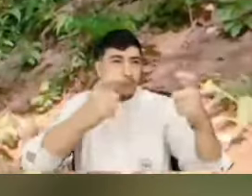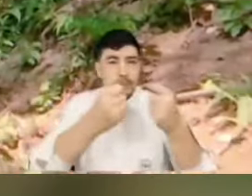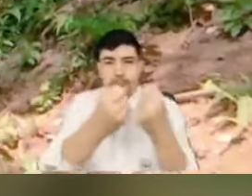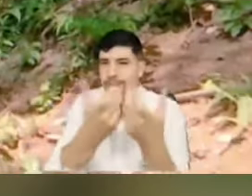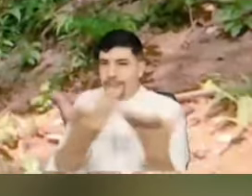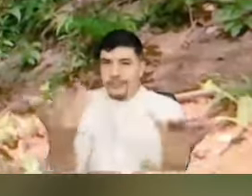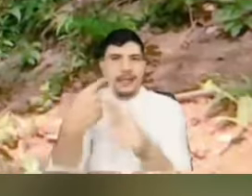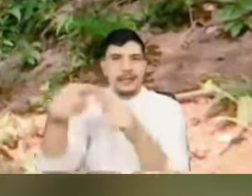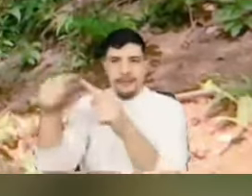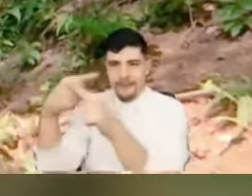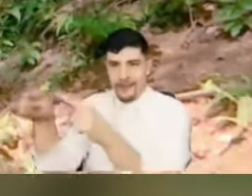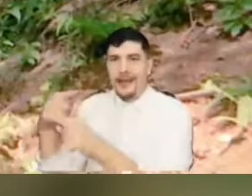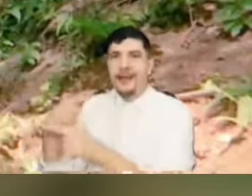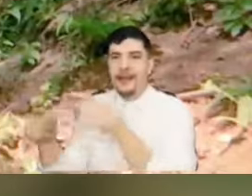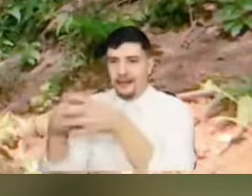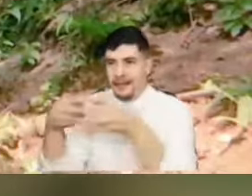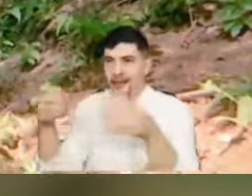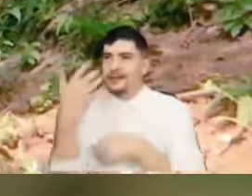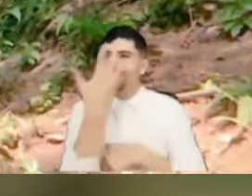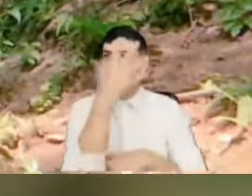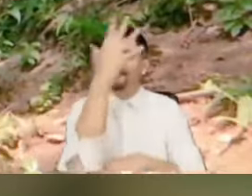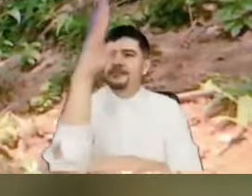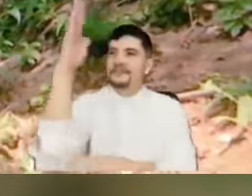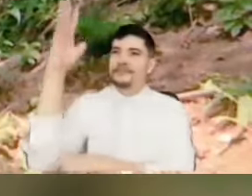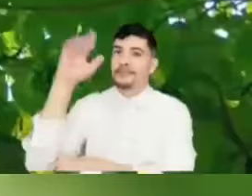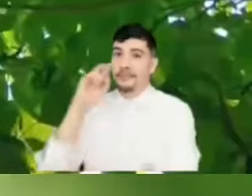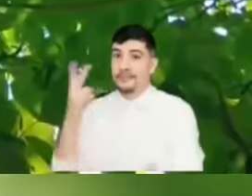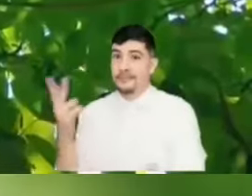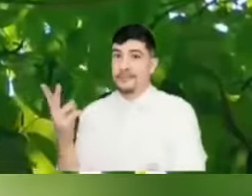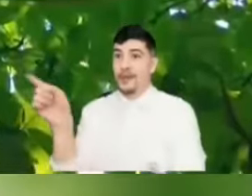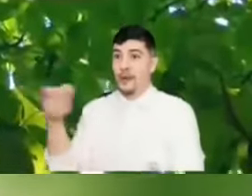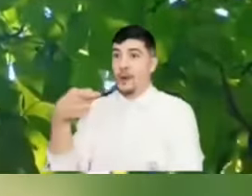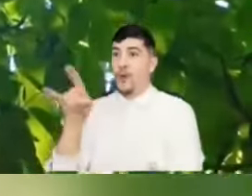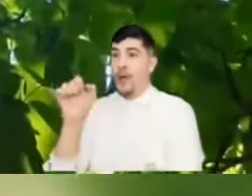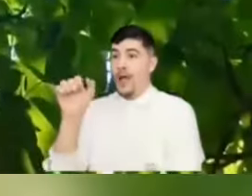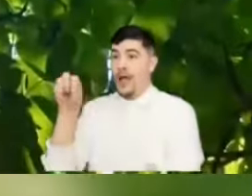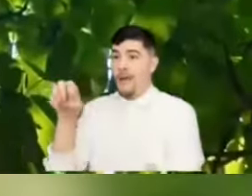Aquí tenemos el guamo, el pino